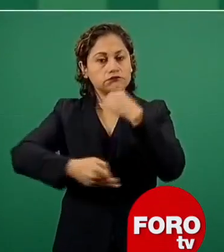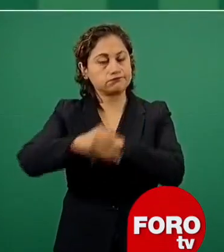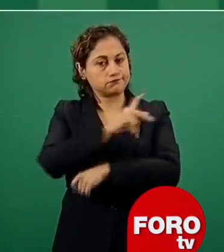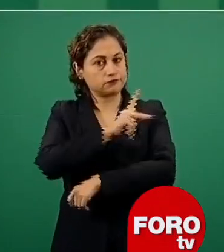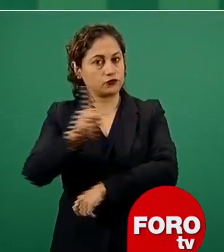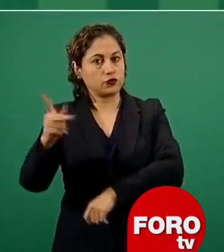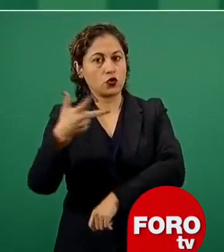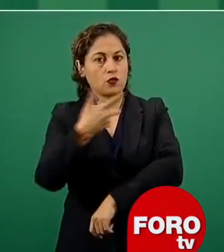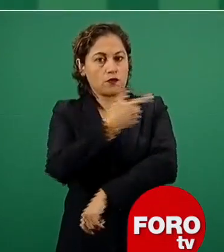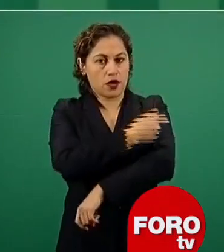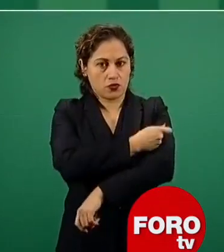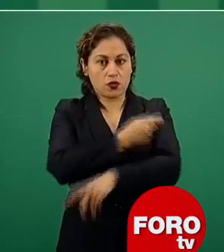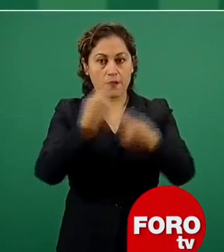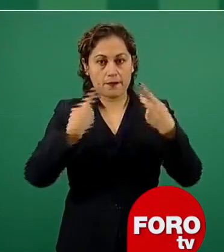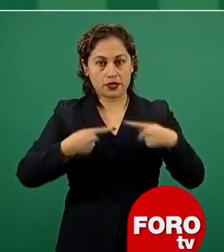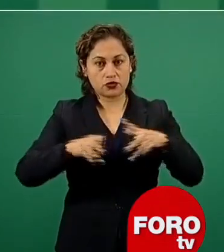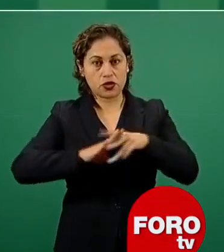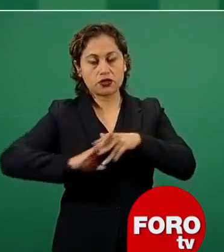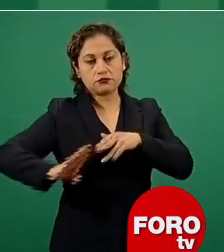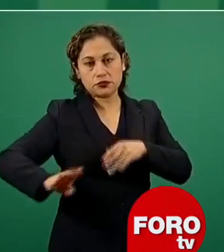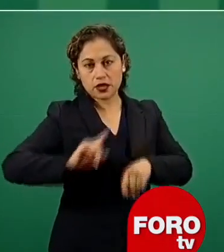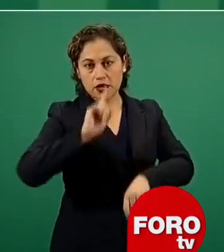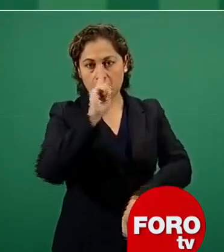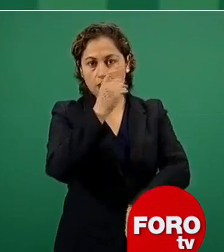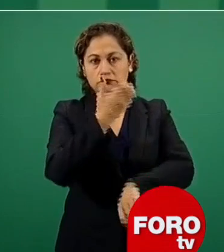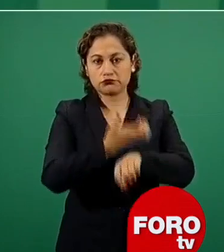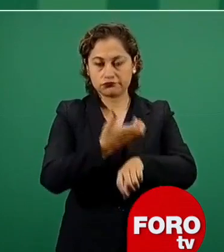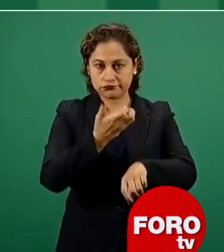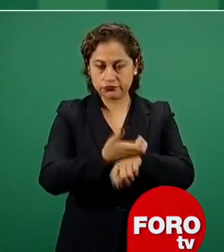A nuestros paisanos, y haríamos todos los